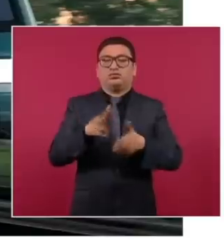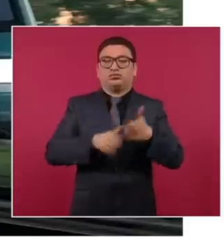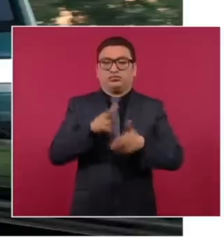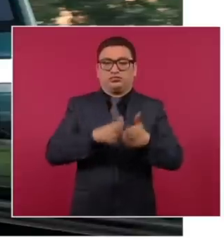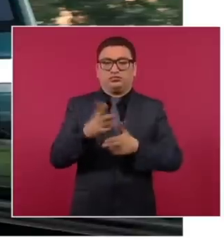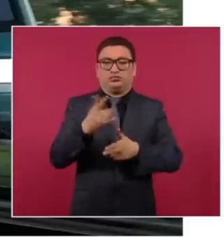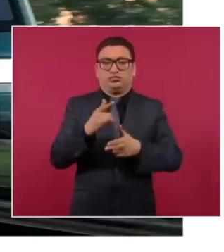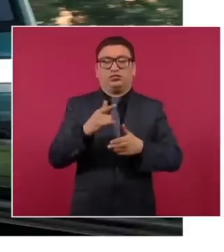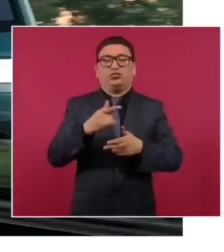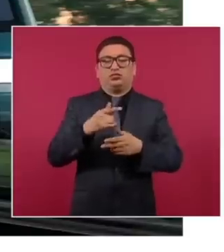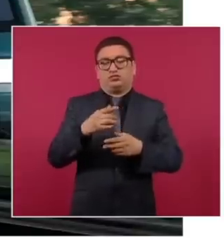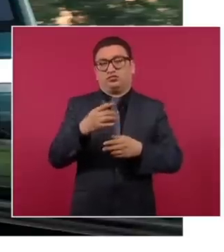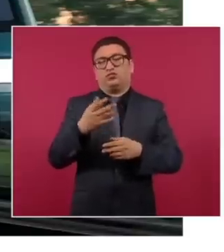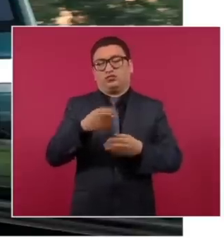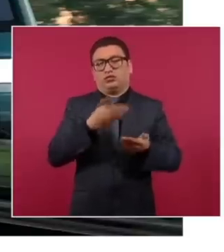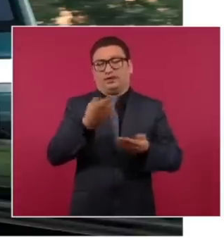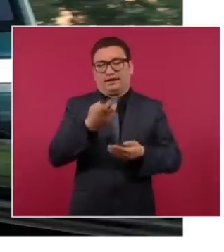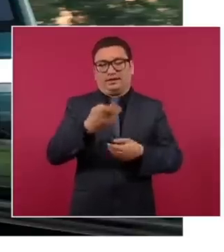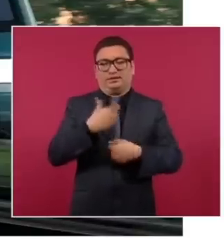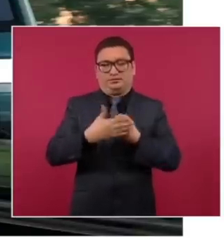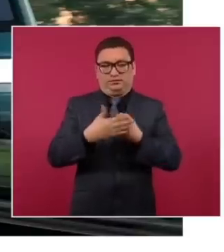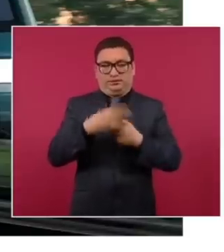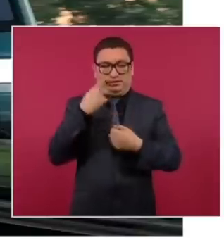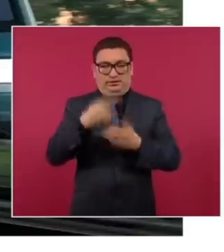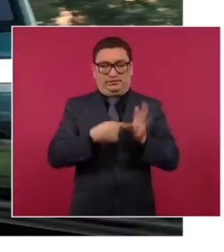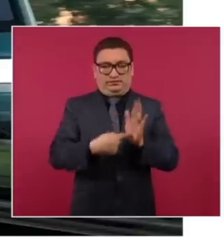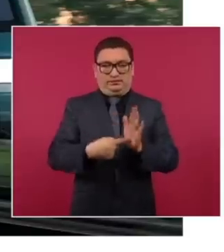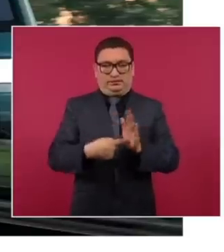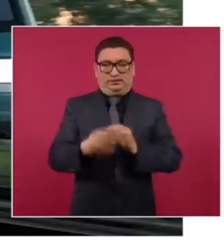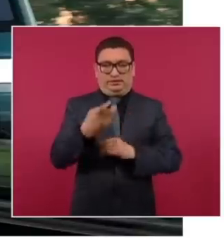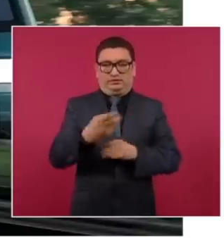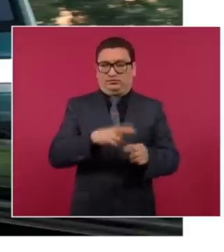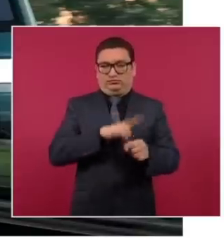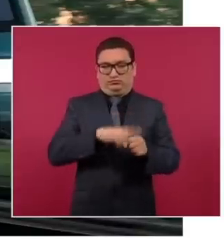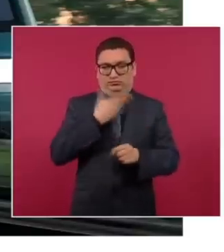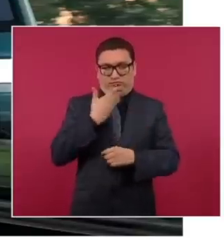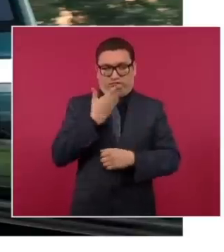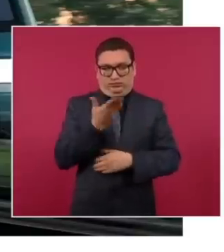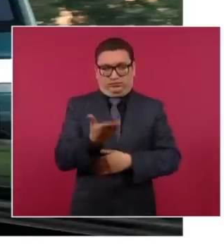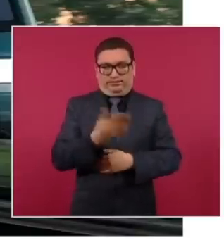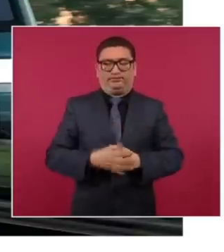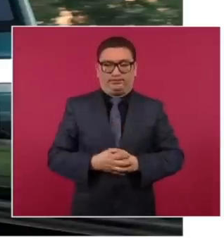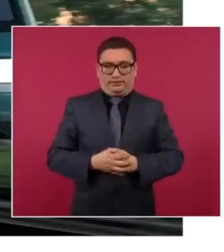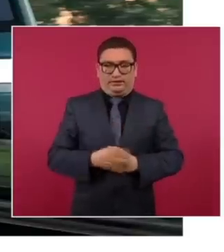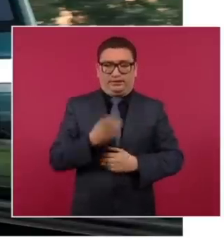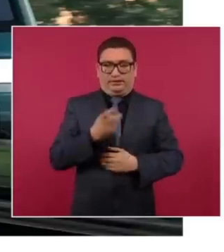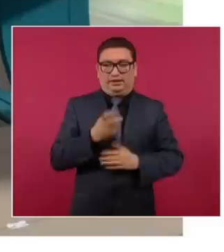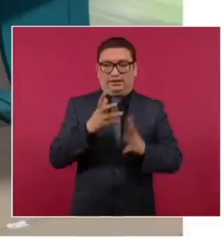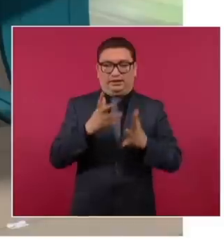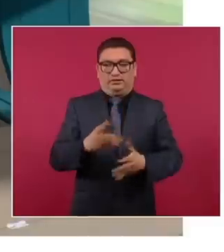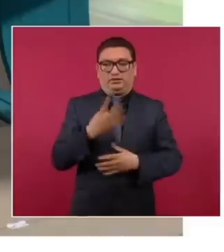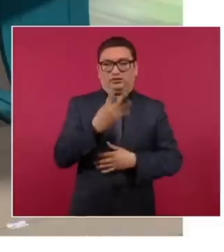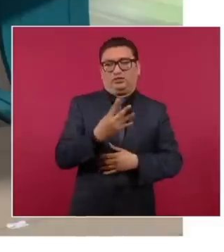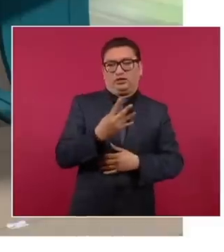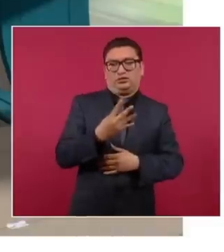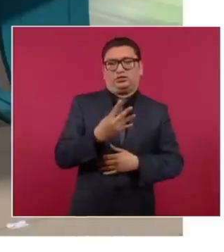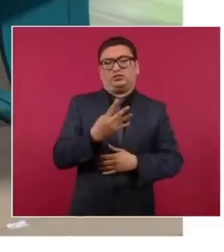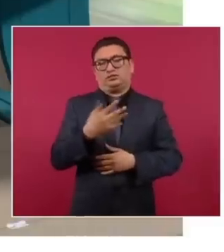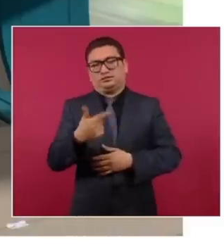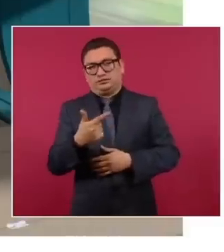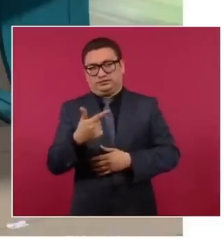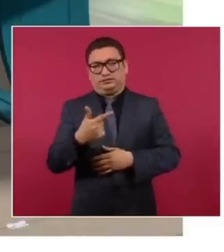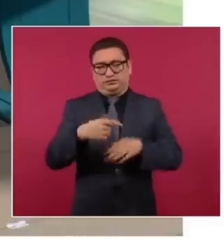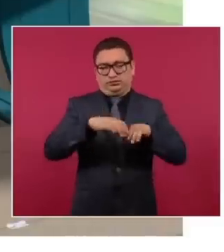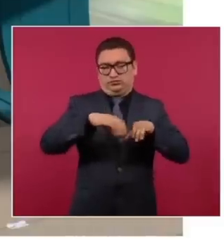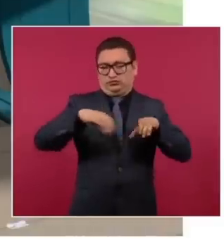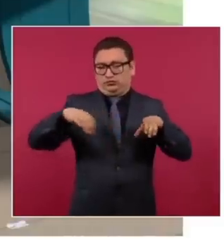bueno, que se entregará en julio. Hoy les estamos presentando lo que es el tren estándar. Este tren tiene una configuración de 4 y 7 coches,